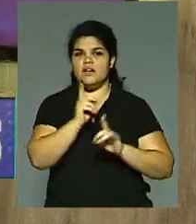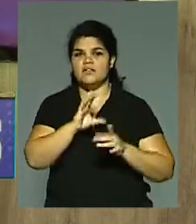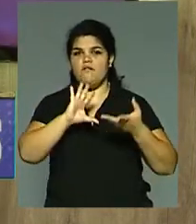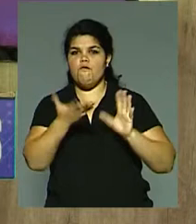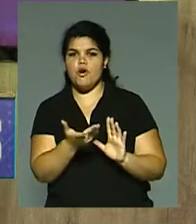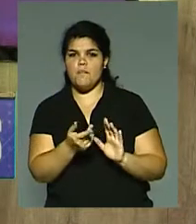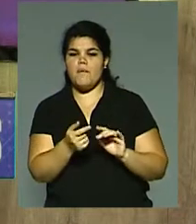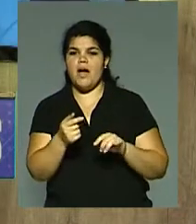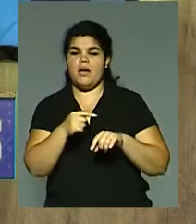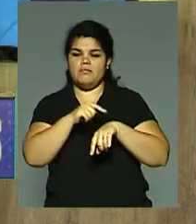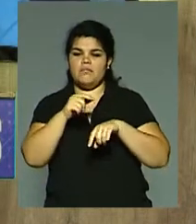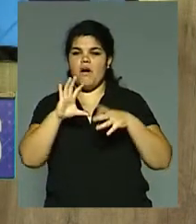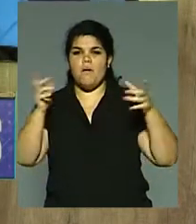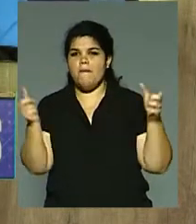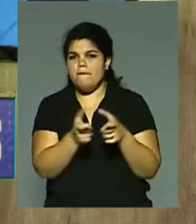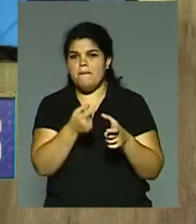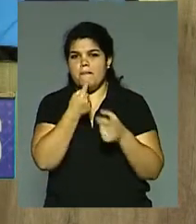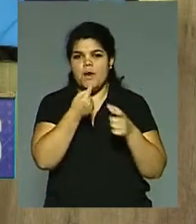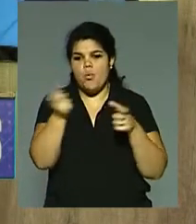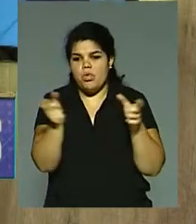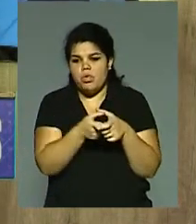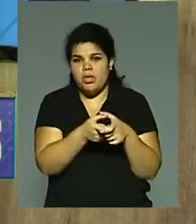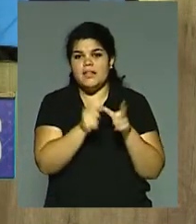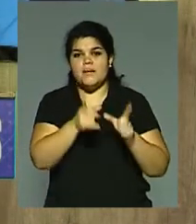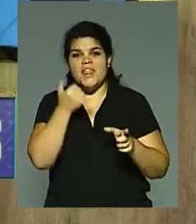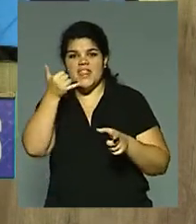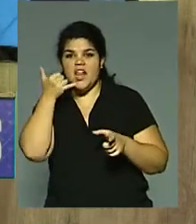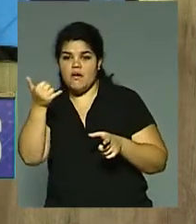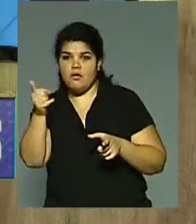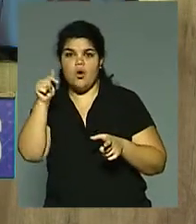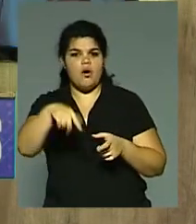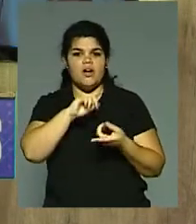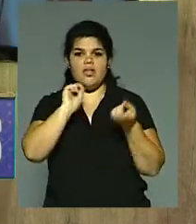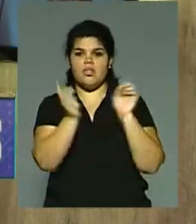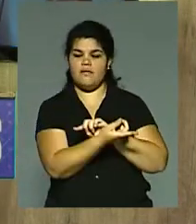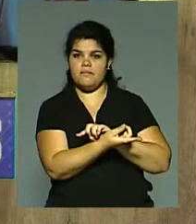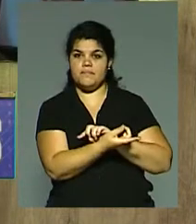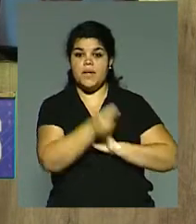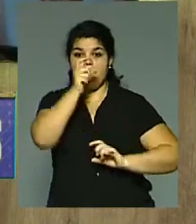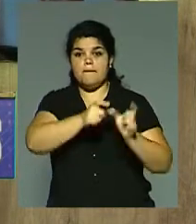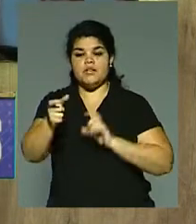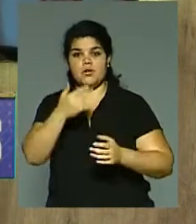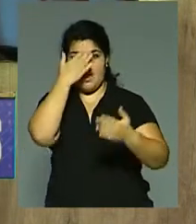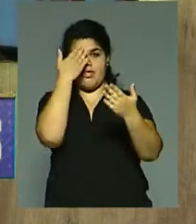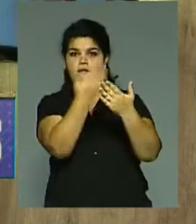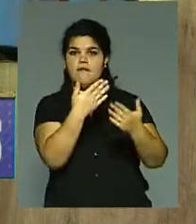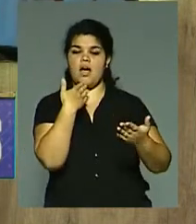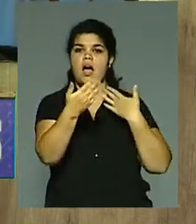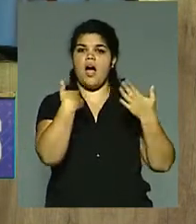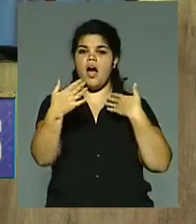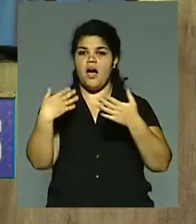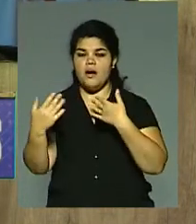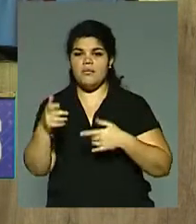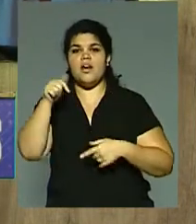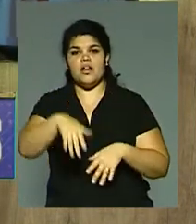muestras más chicas y muchas veces mayoritariamente telefónicas. Uh-huh. En este caso, los encuestadores estuvieron cara a cara, lo que se entiende que